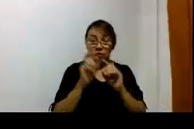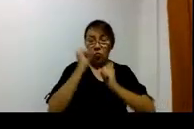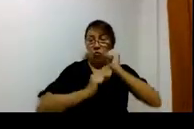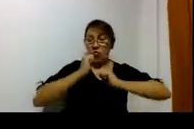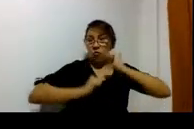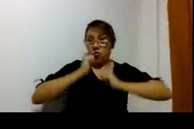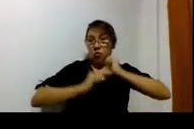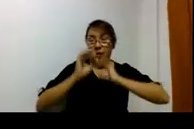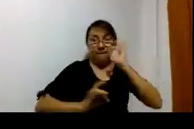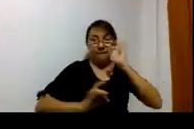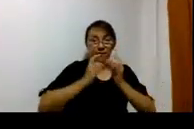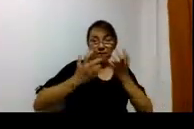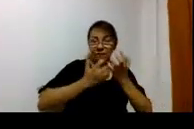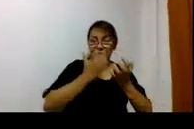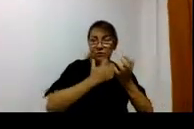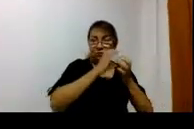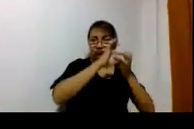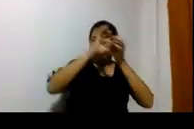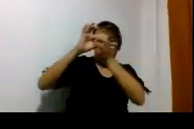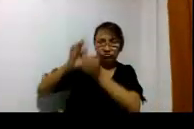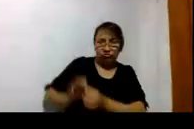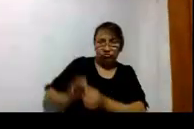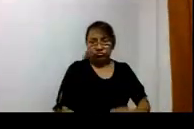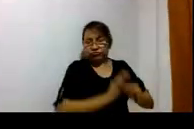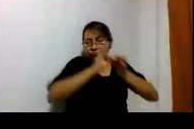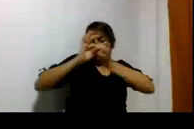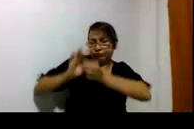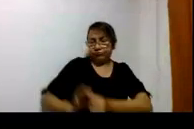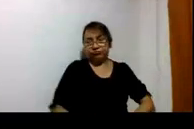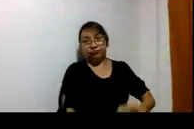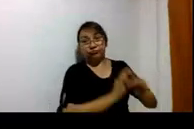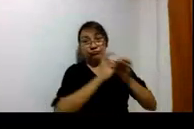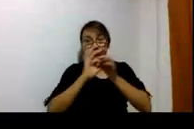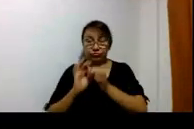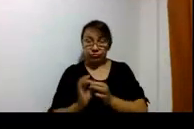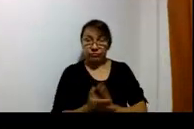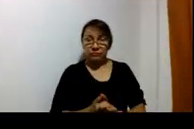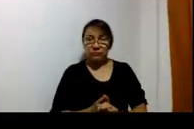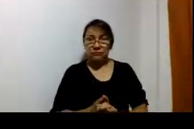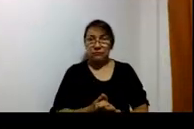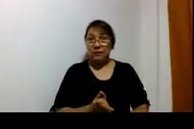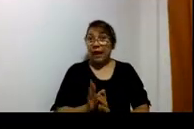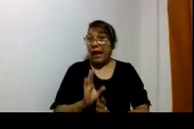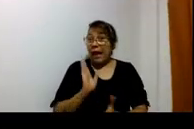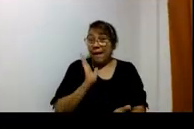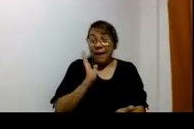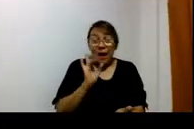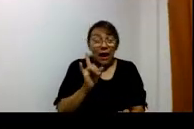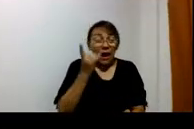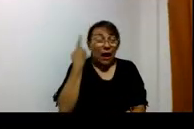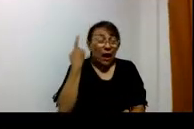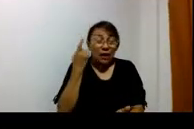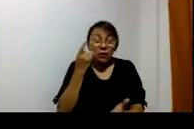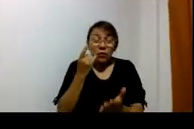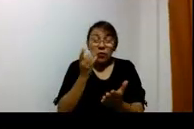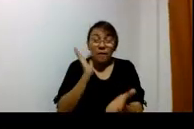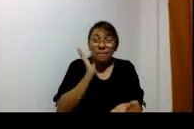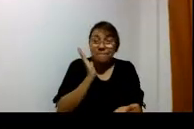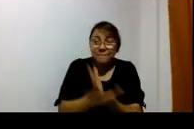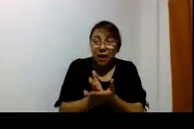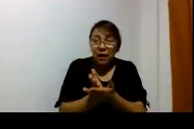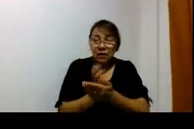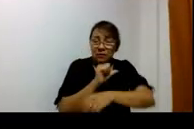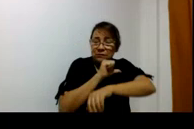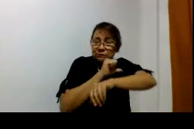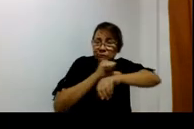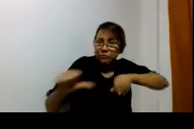se interrelacionan, se relacionan entre sí. Por lo tanto, cuando hablamos de lesiones, podemos también pensar qué puede más allá de tener de